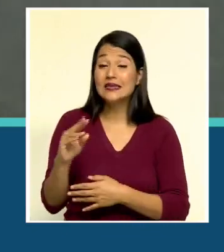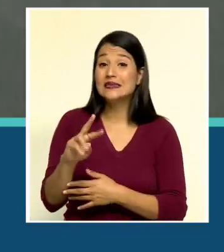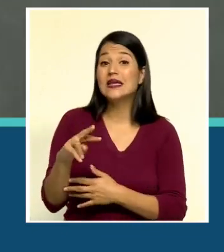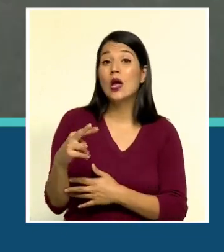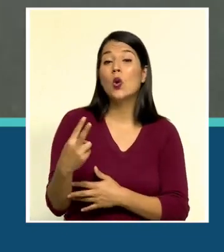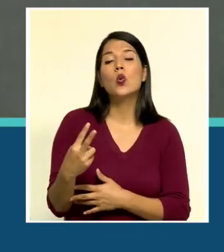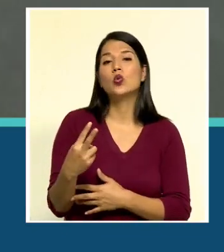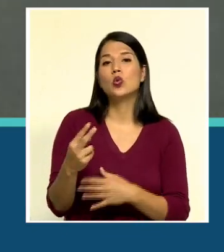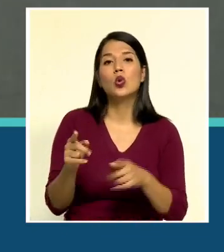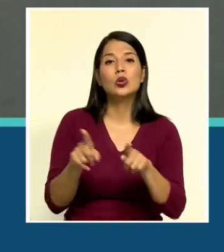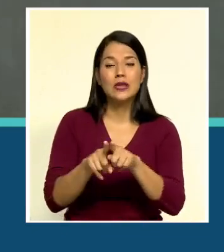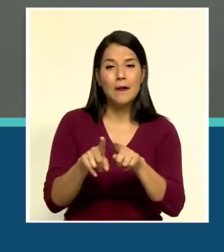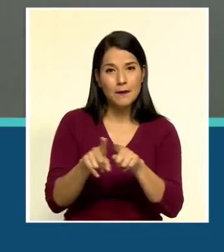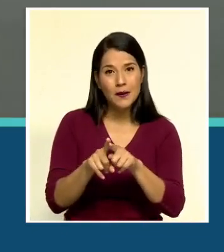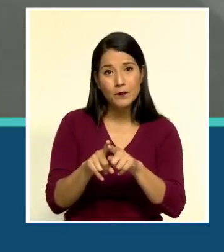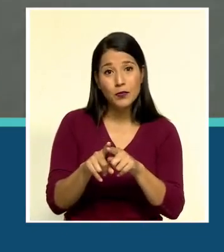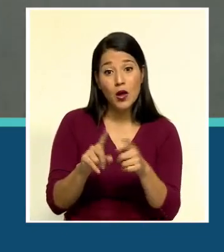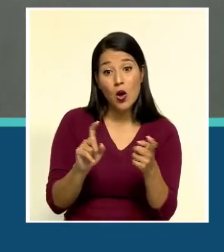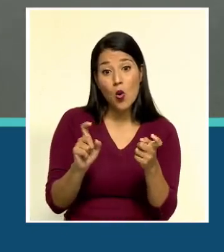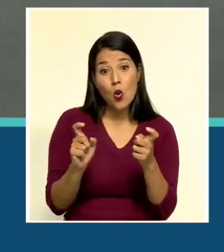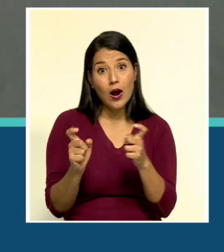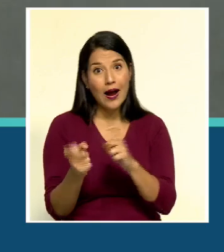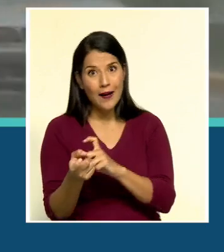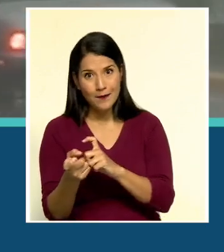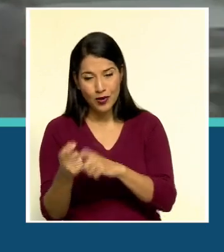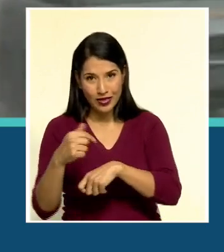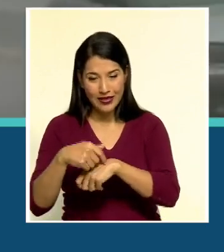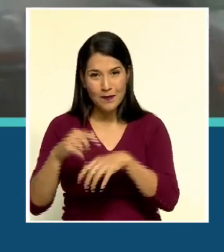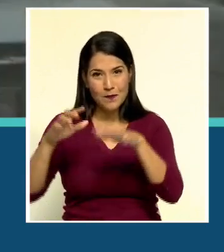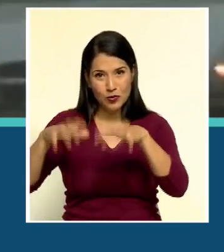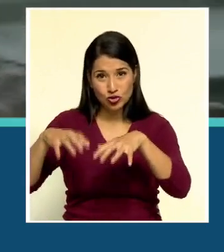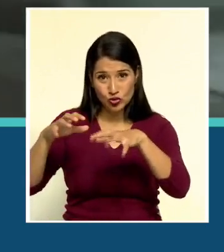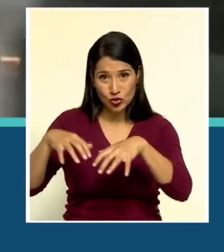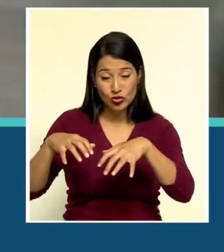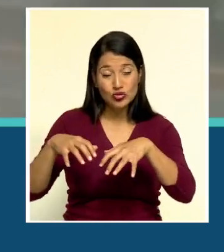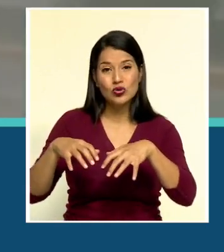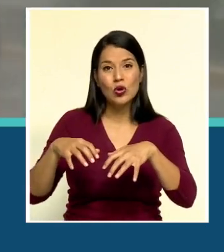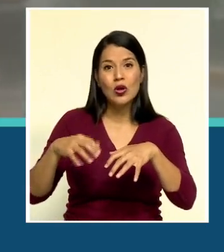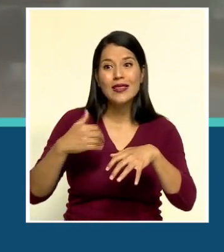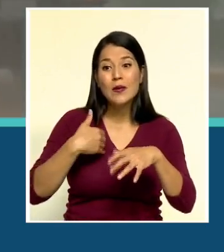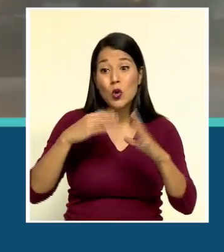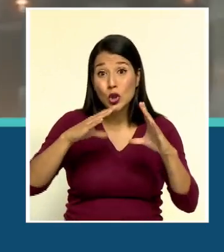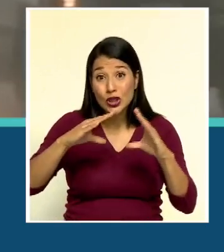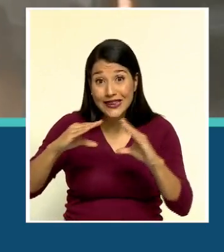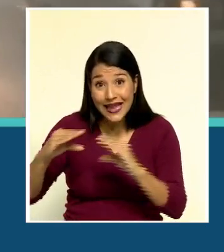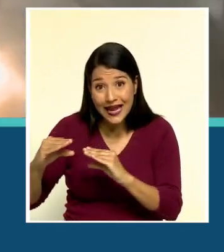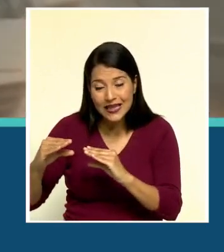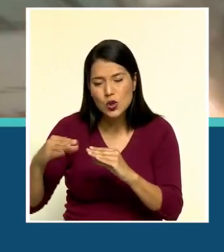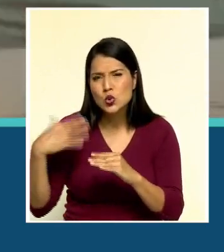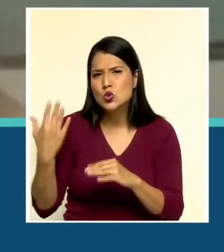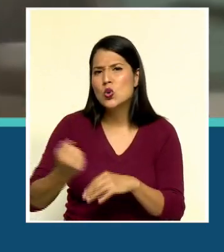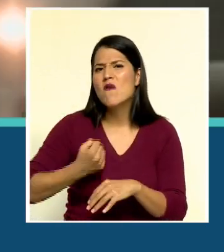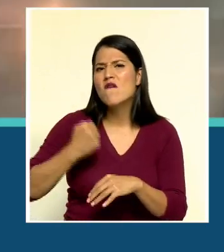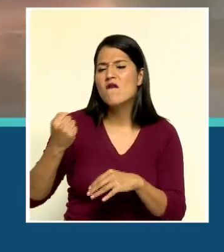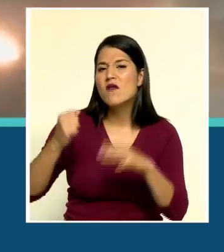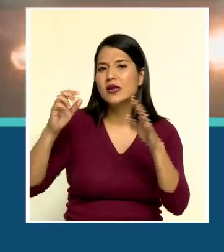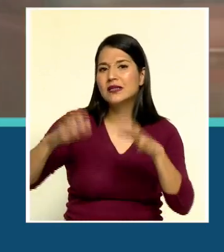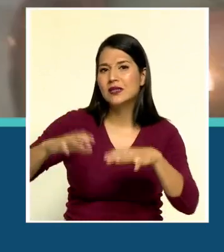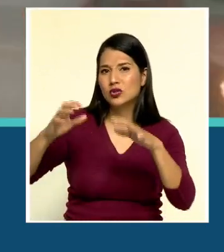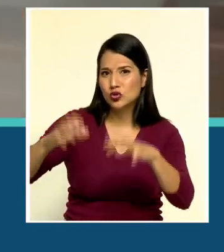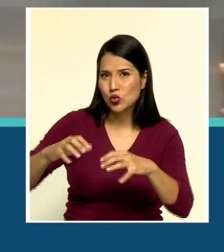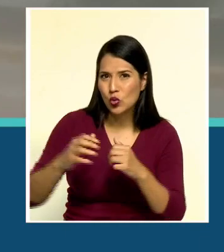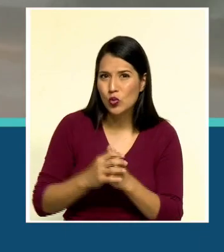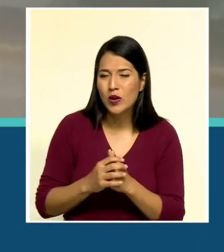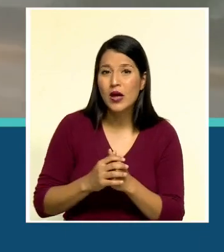una transición de periodo lluvioso en donde hemos tenido tardes de lluvia bastante intensas, calentamiento